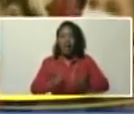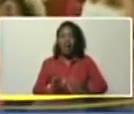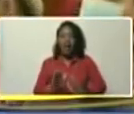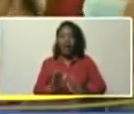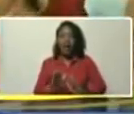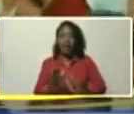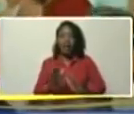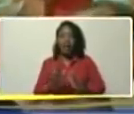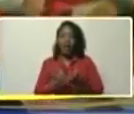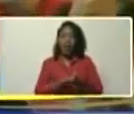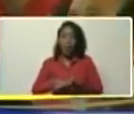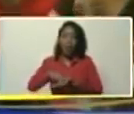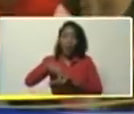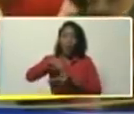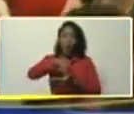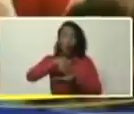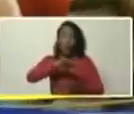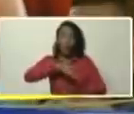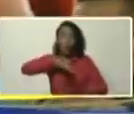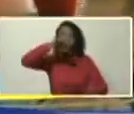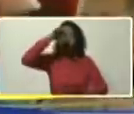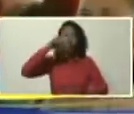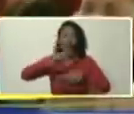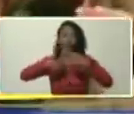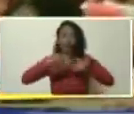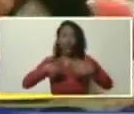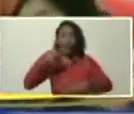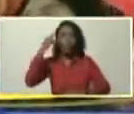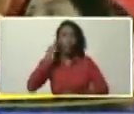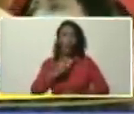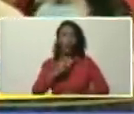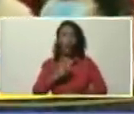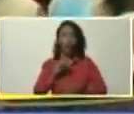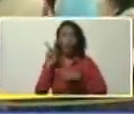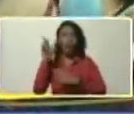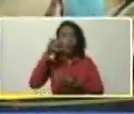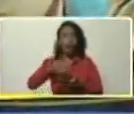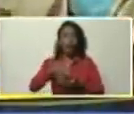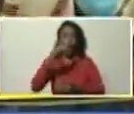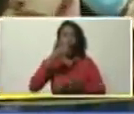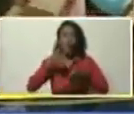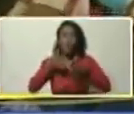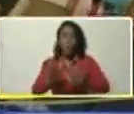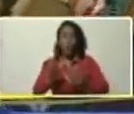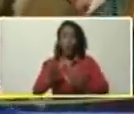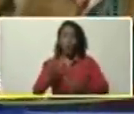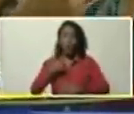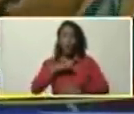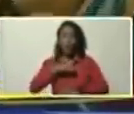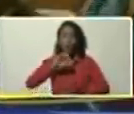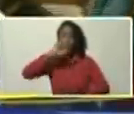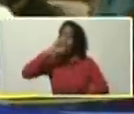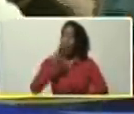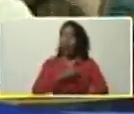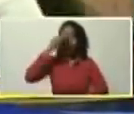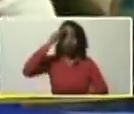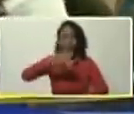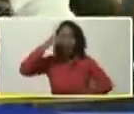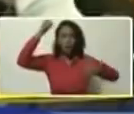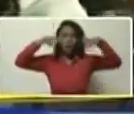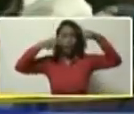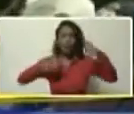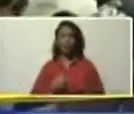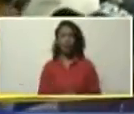la resurrección de la revolución bolivariana en el estado natal de nuestro amado comandante Hugo